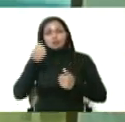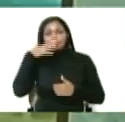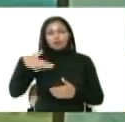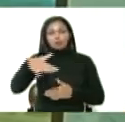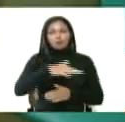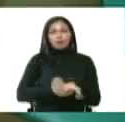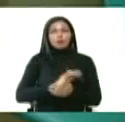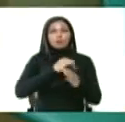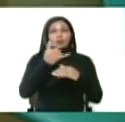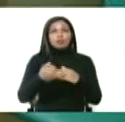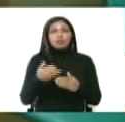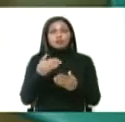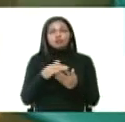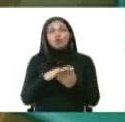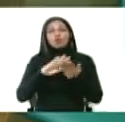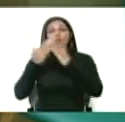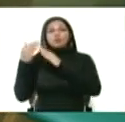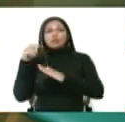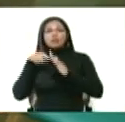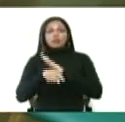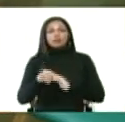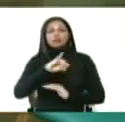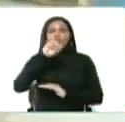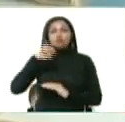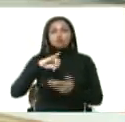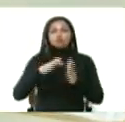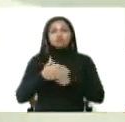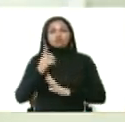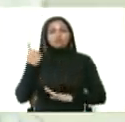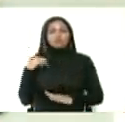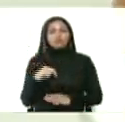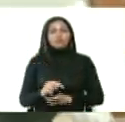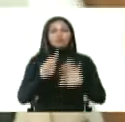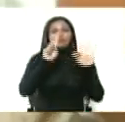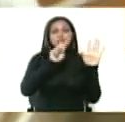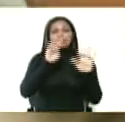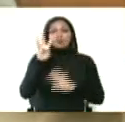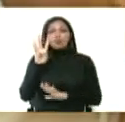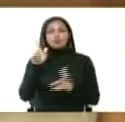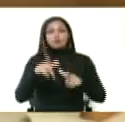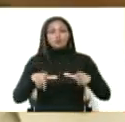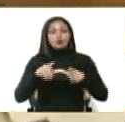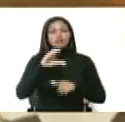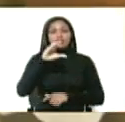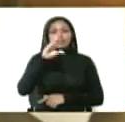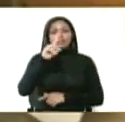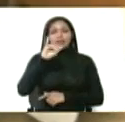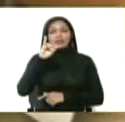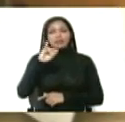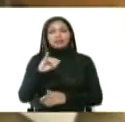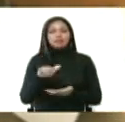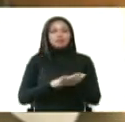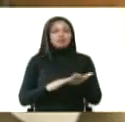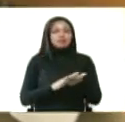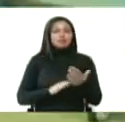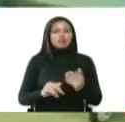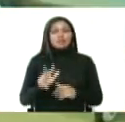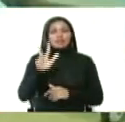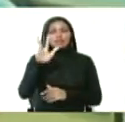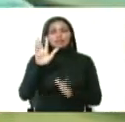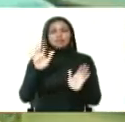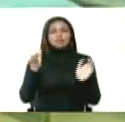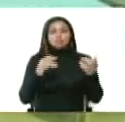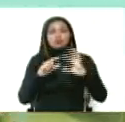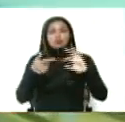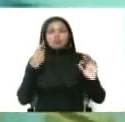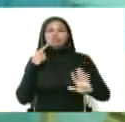el proyecto de Barrio Adentro. En el Zulia, presidente, tenemos 64 CDI consolidados, 3 CAT.